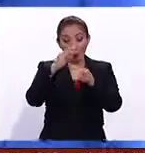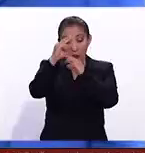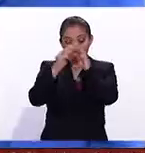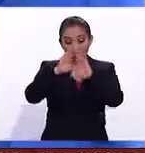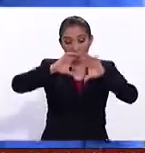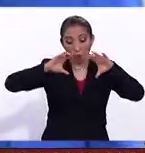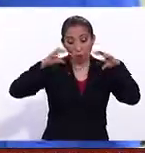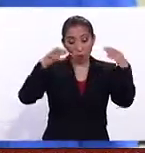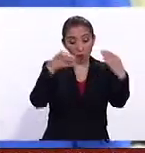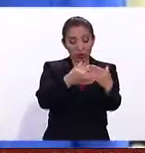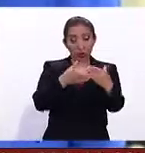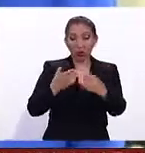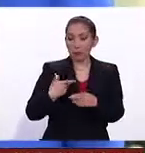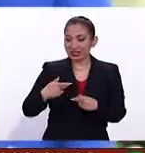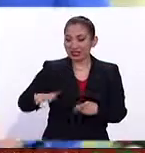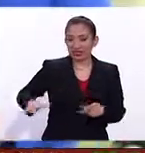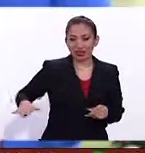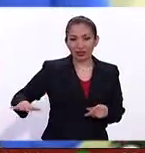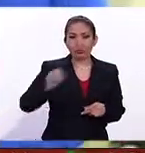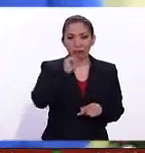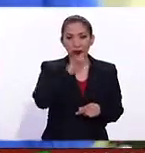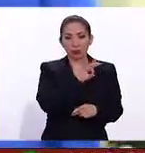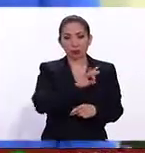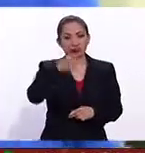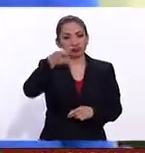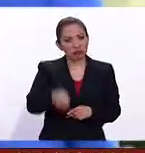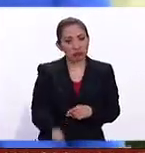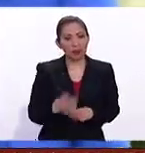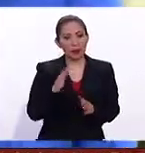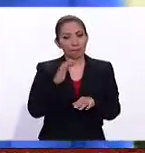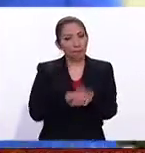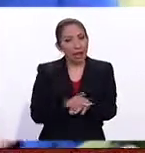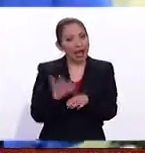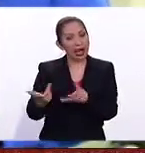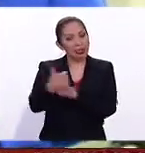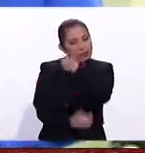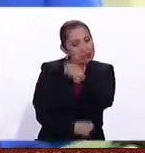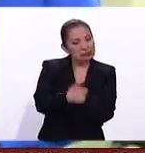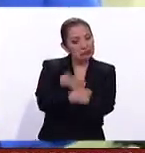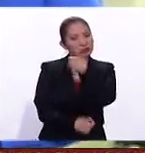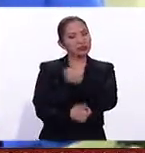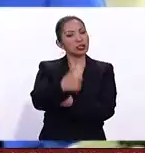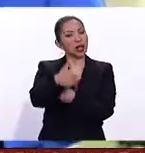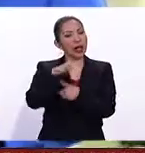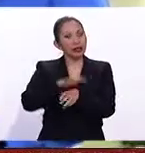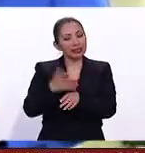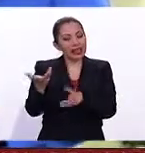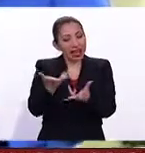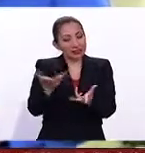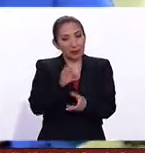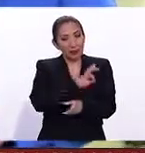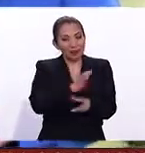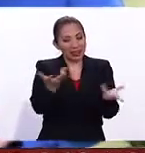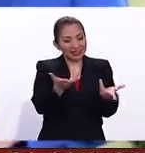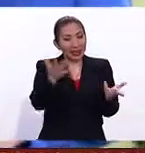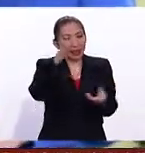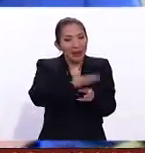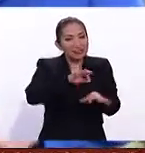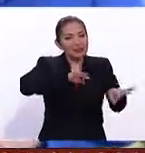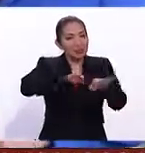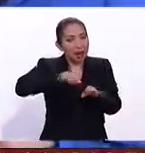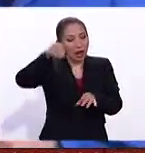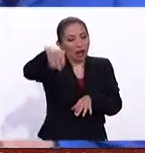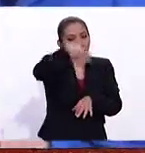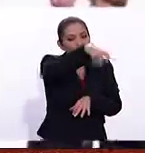planetas y como sociedad, sino que también puede significar el incremento en la competitividad, el hecho de que se puedan crear más